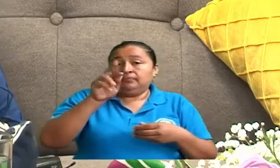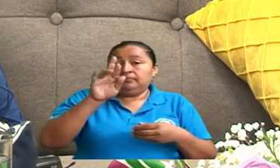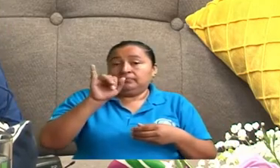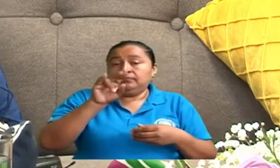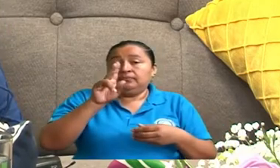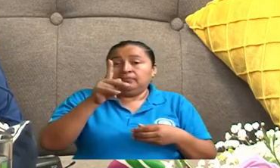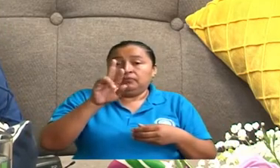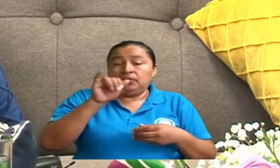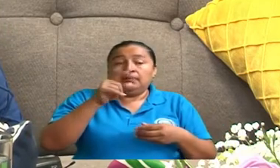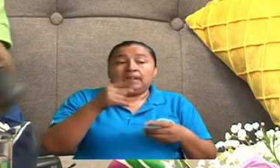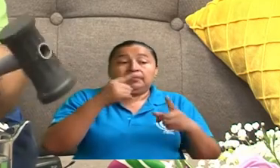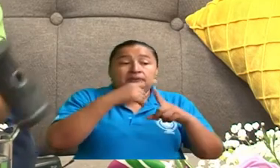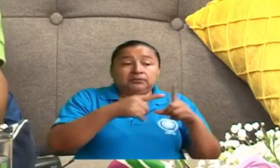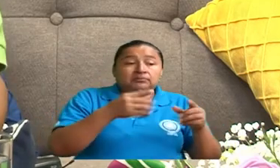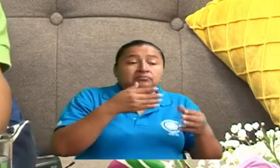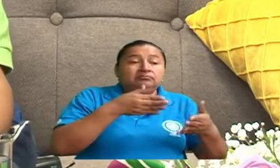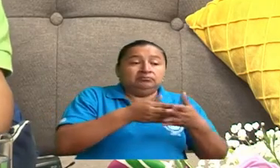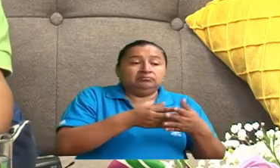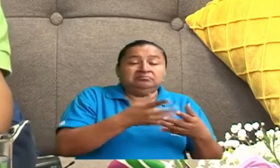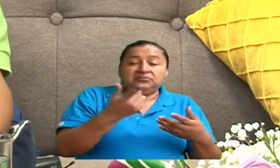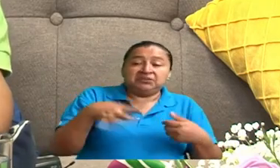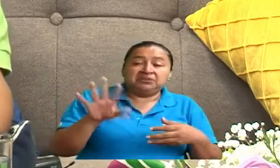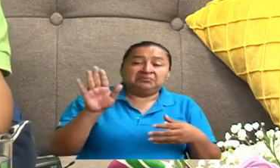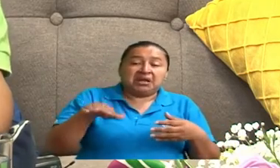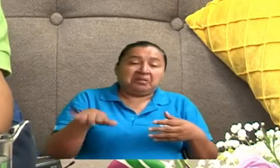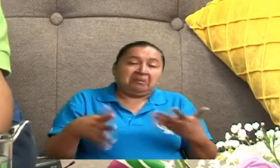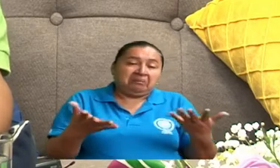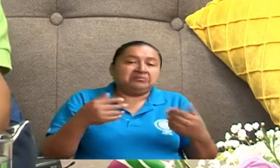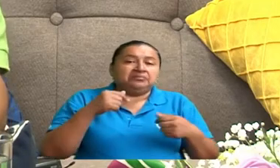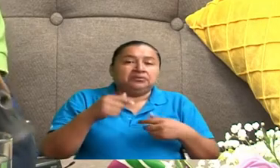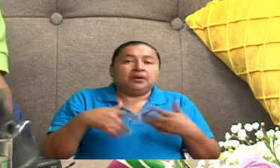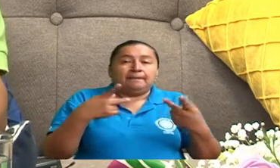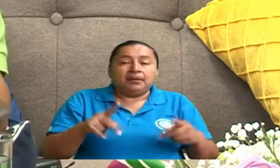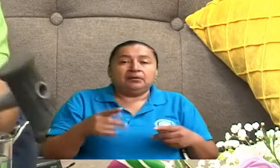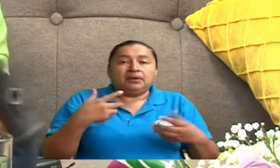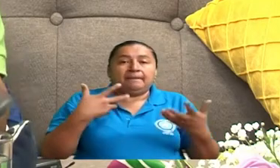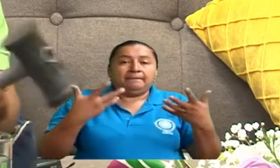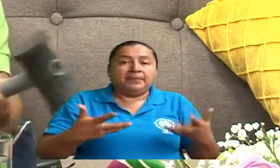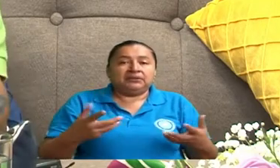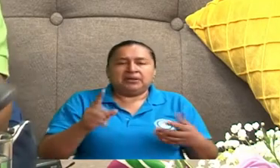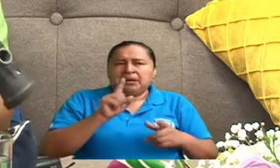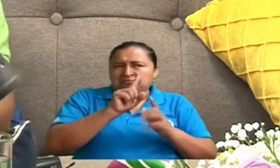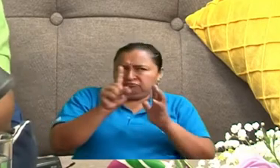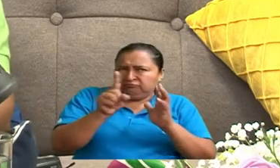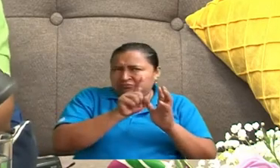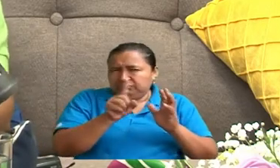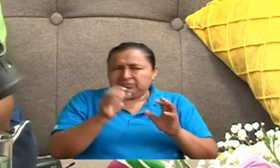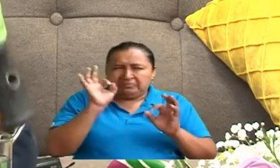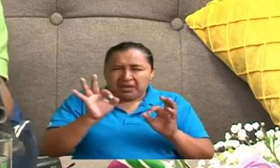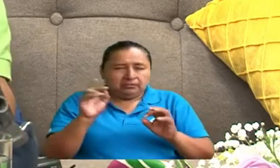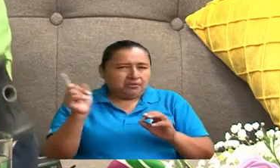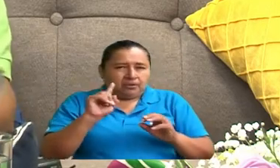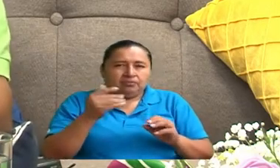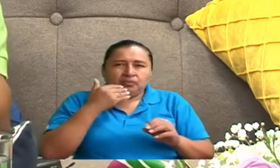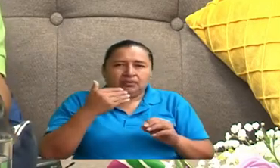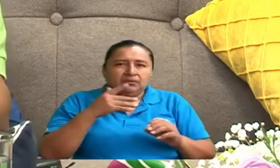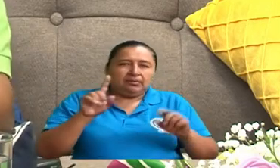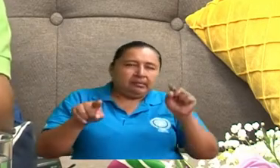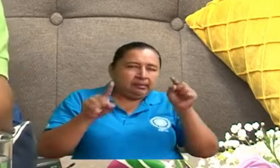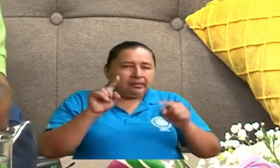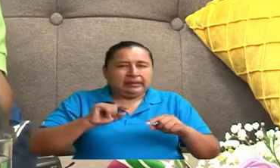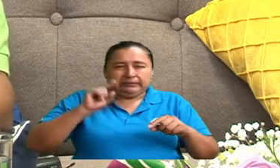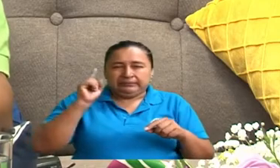al intermediario, te da lo que él quiere, ¿no?, en primer lugar. Pero las pesas tampoco no son buenas. Okay. El castigo viene